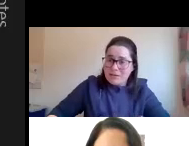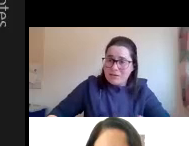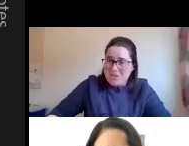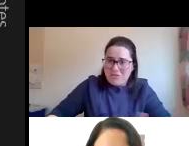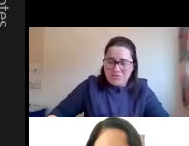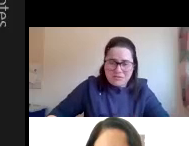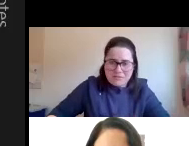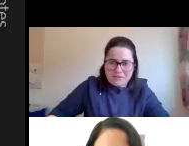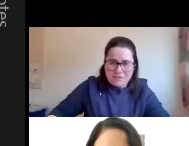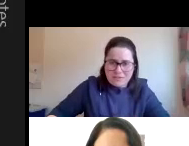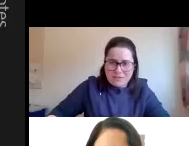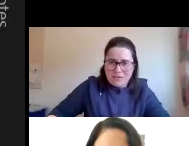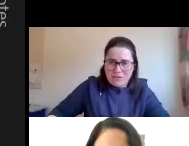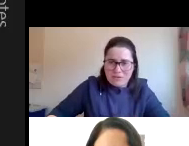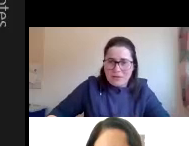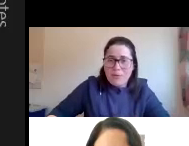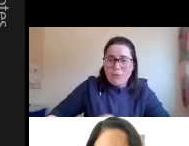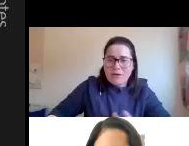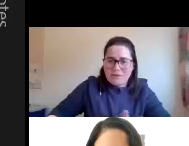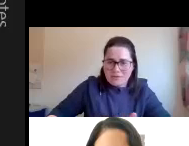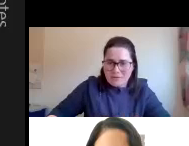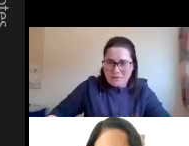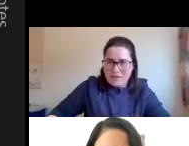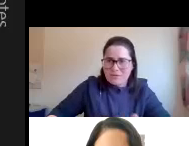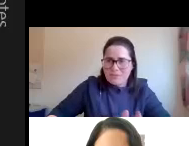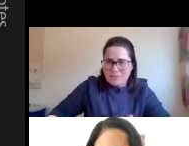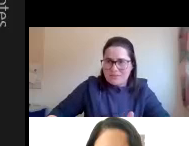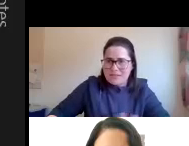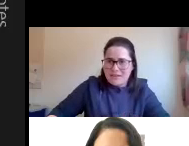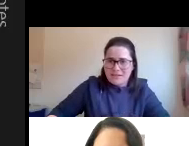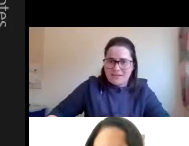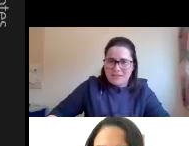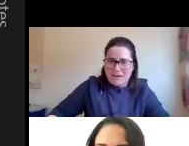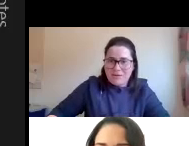se llama el río Villalobos, es el único río